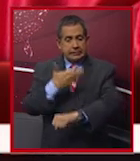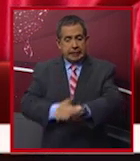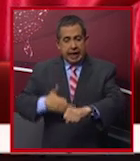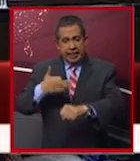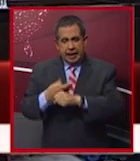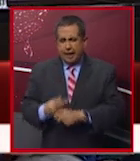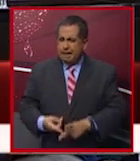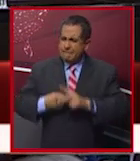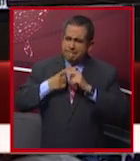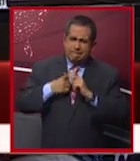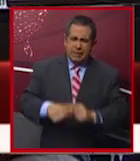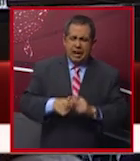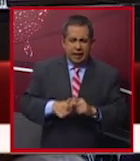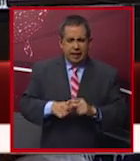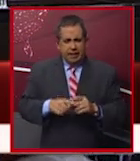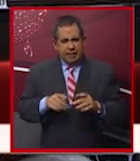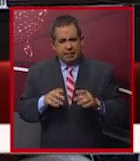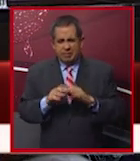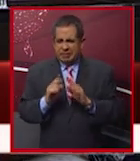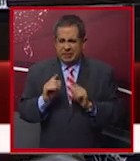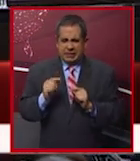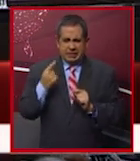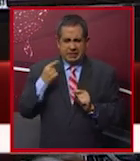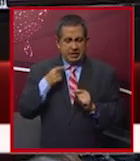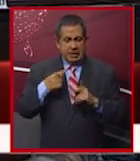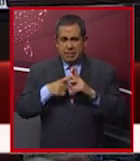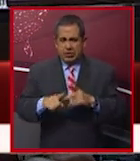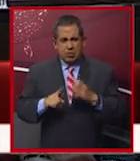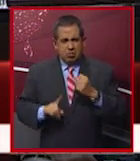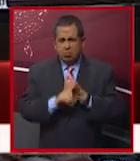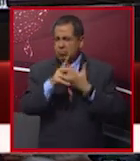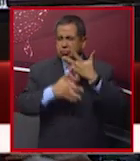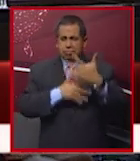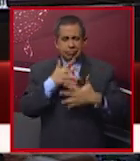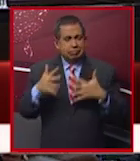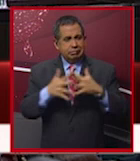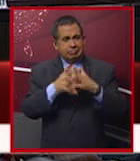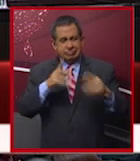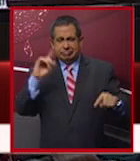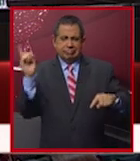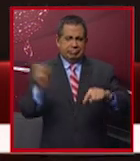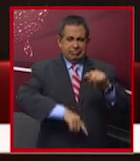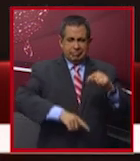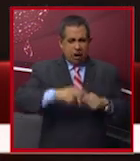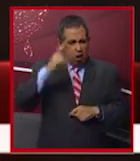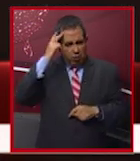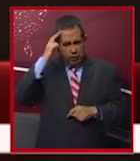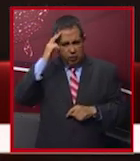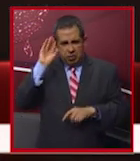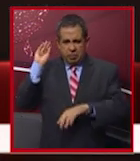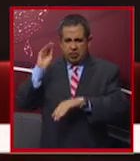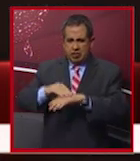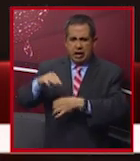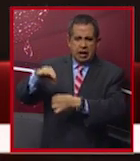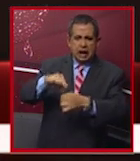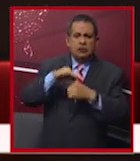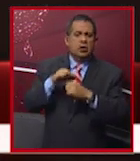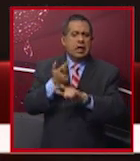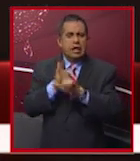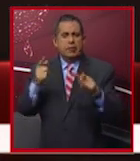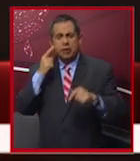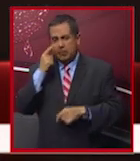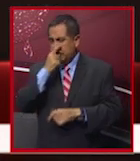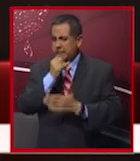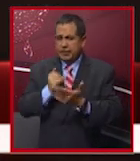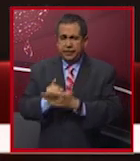tarde, muy cerca, hace un par de horas, inició la gesta para derrocar al porfiriato y establecer elecciones libres y democráticas.